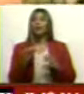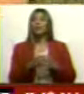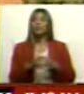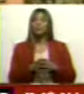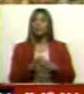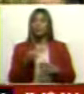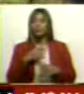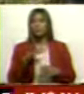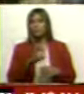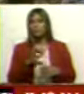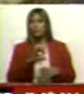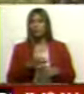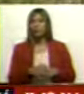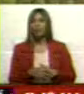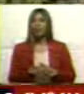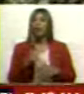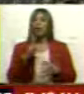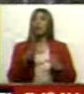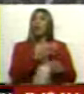la sociedad